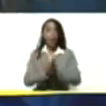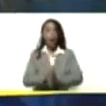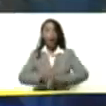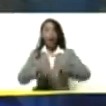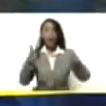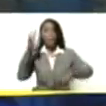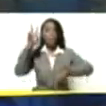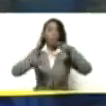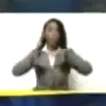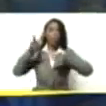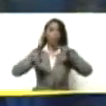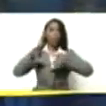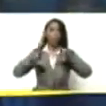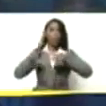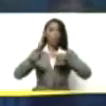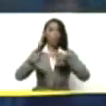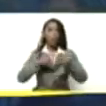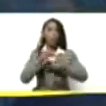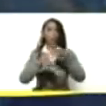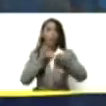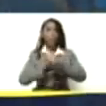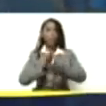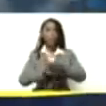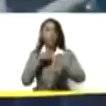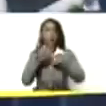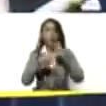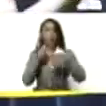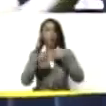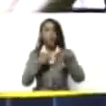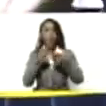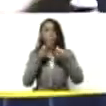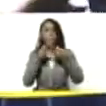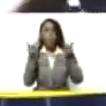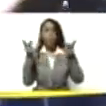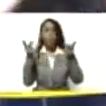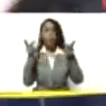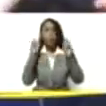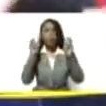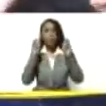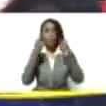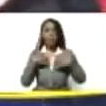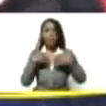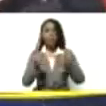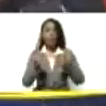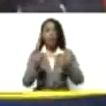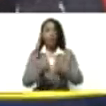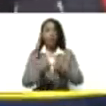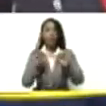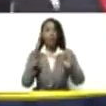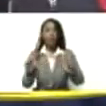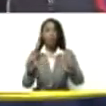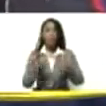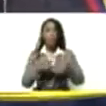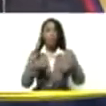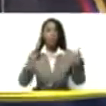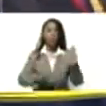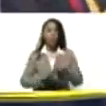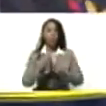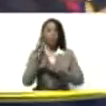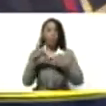acción de todo lo que ha sido esta política pública en materia de salud de educación de crecimiento económico